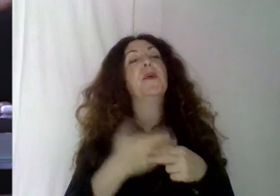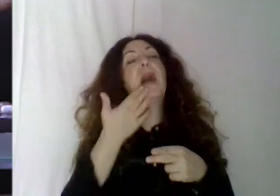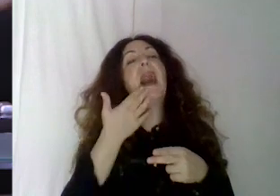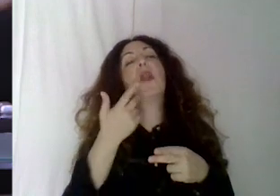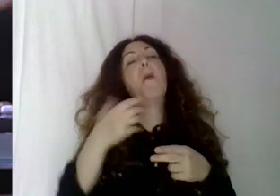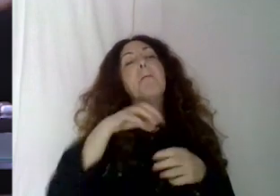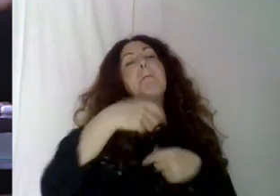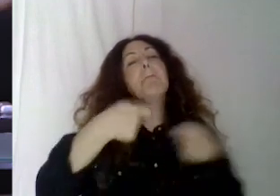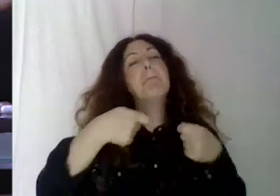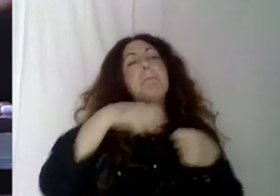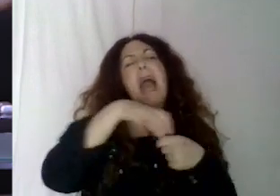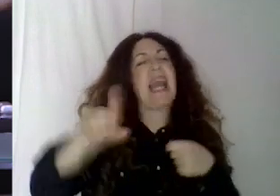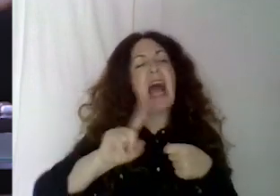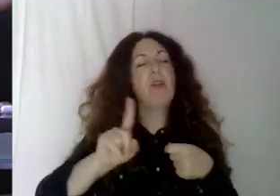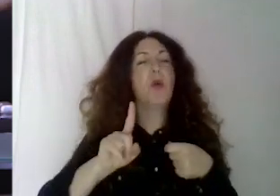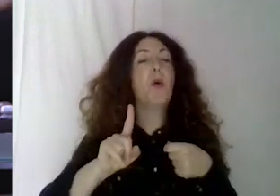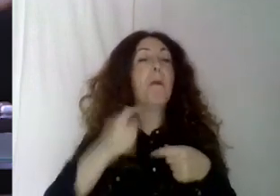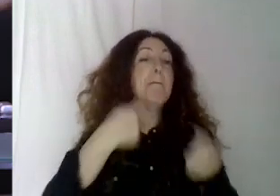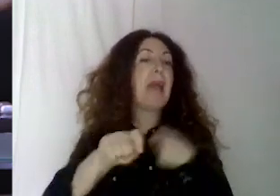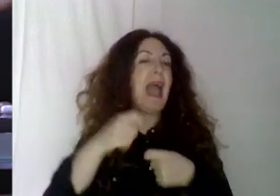apreciadísimos, recordar que